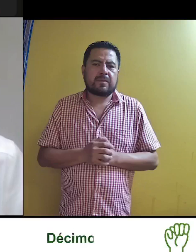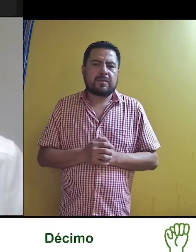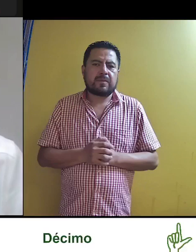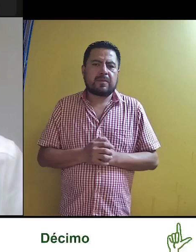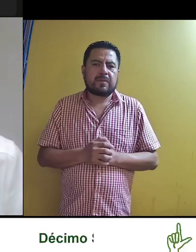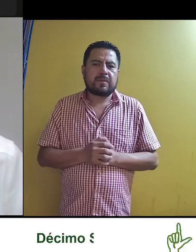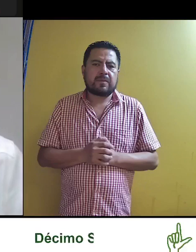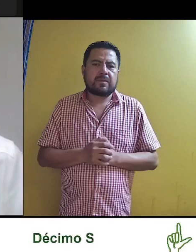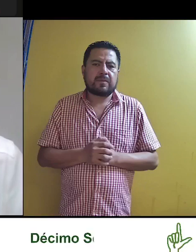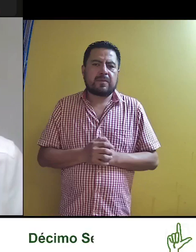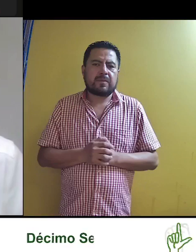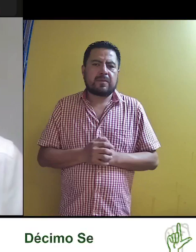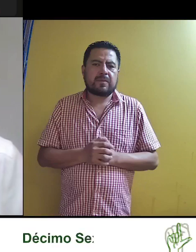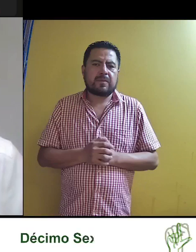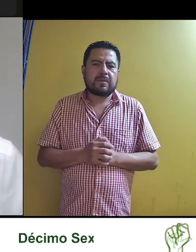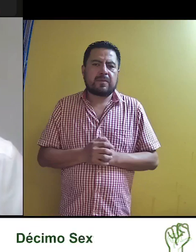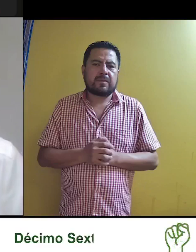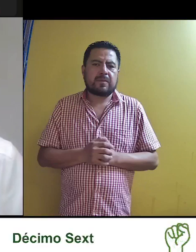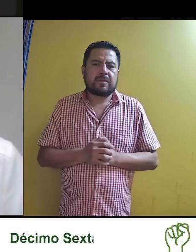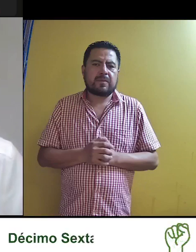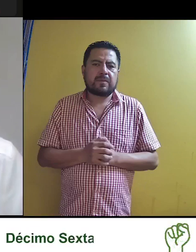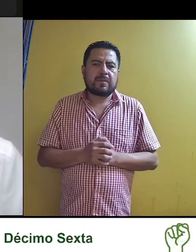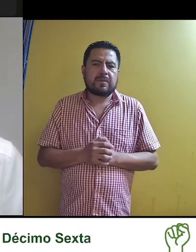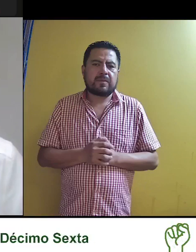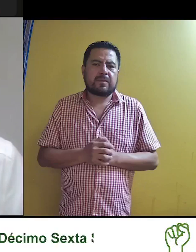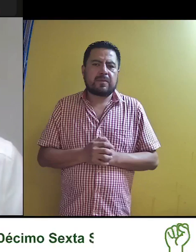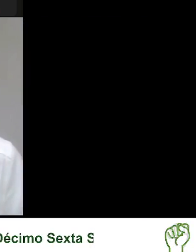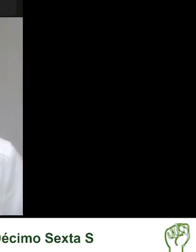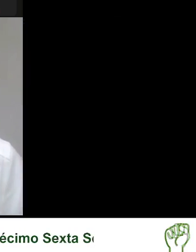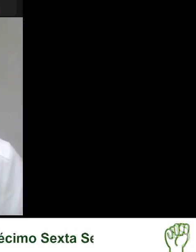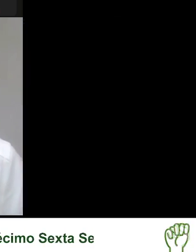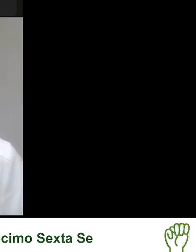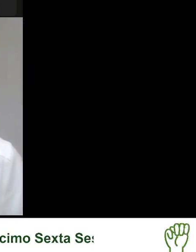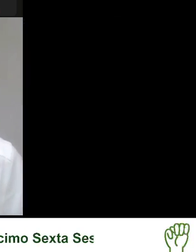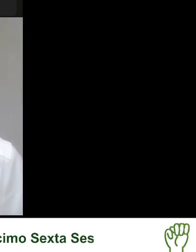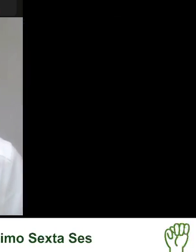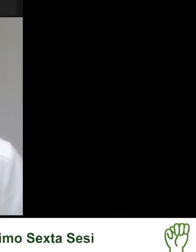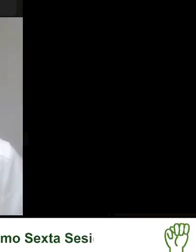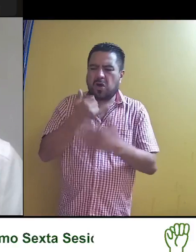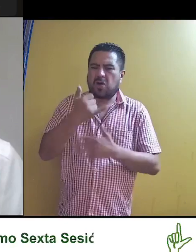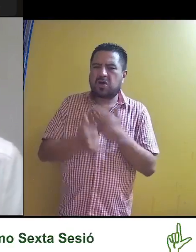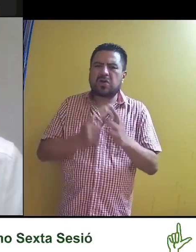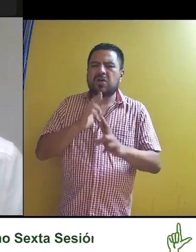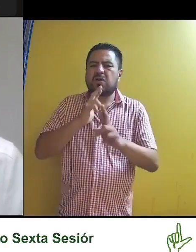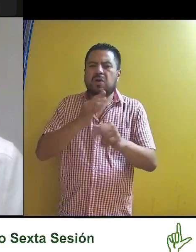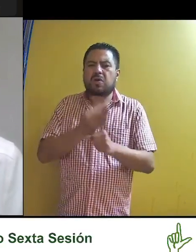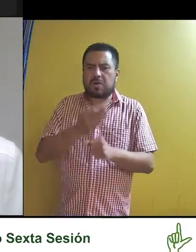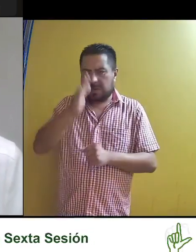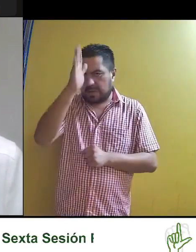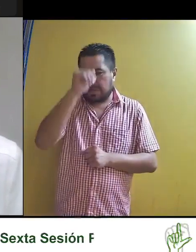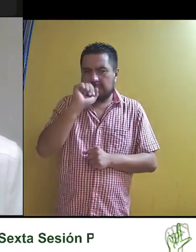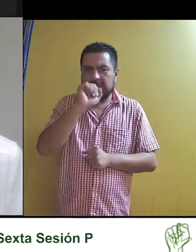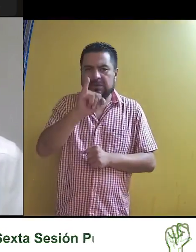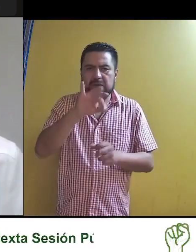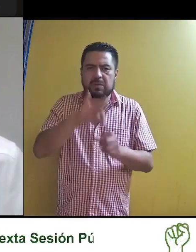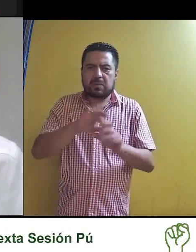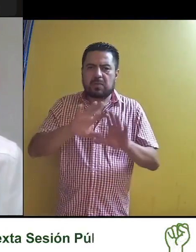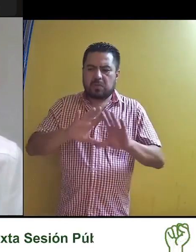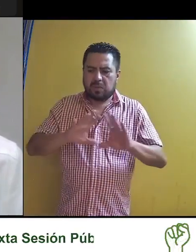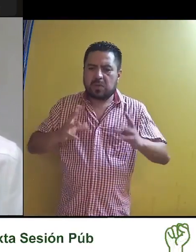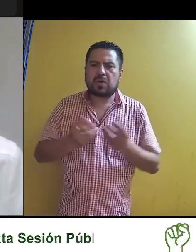proyecto. Magistrada presidenta, magistrados, el proyecto de resolución fue aprobado por unanimidad de